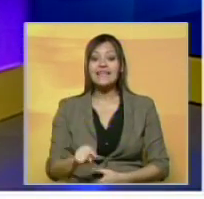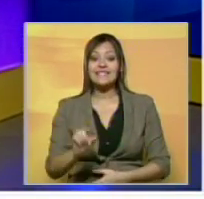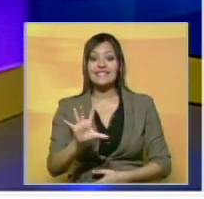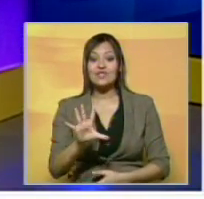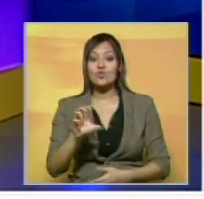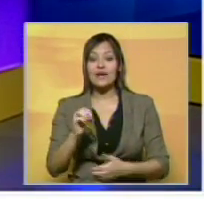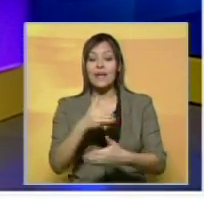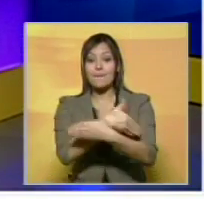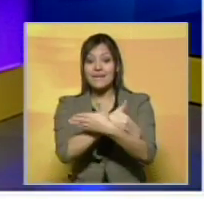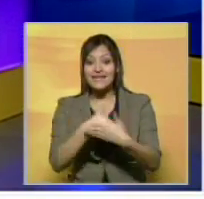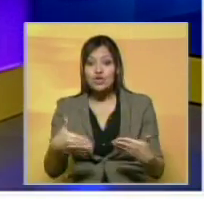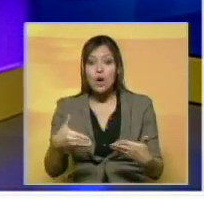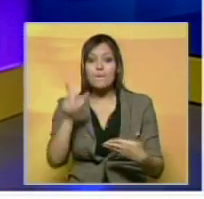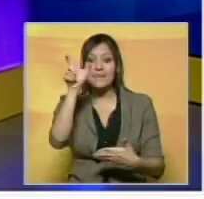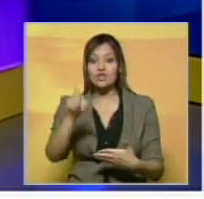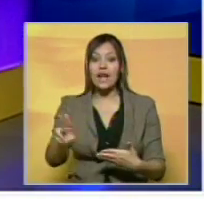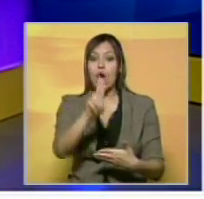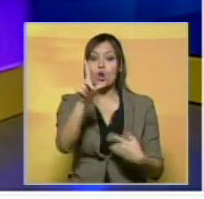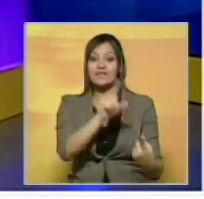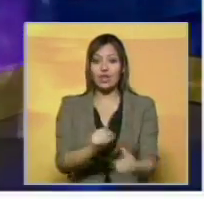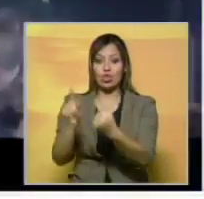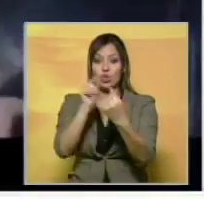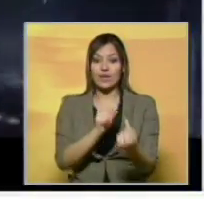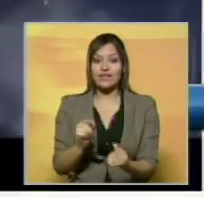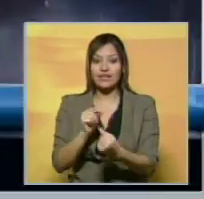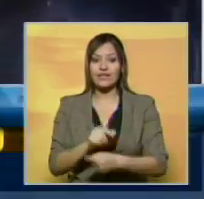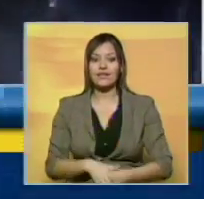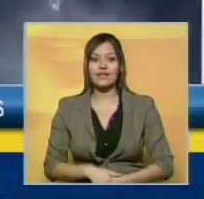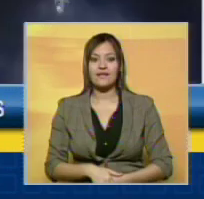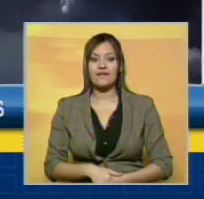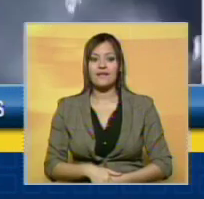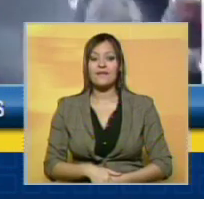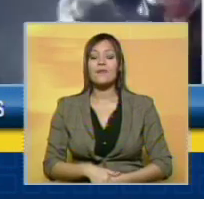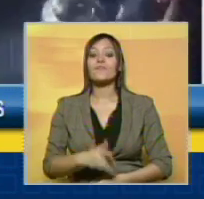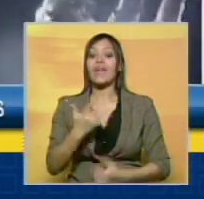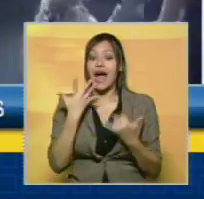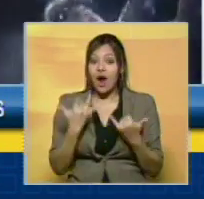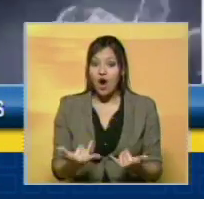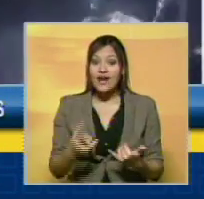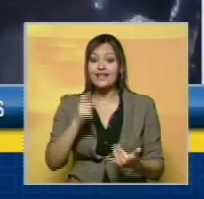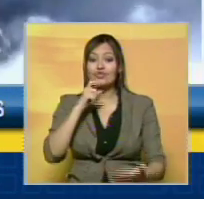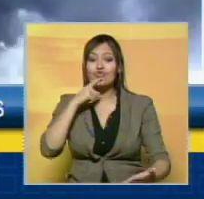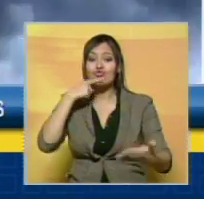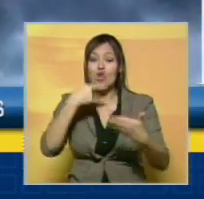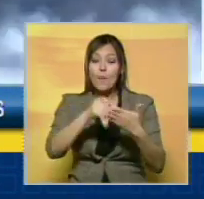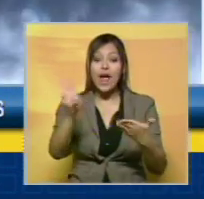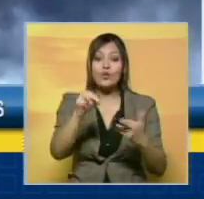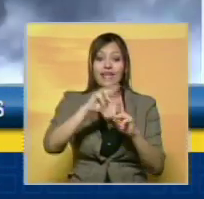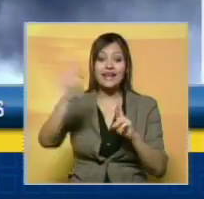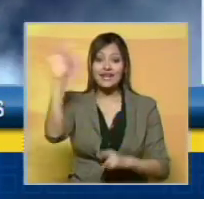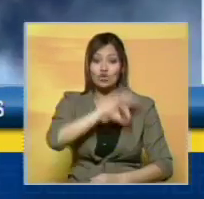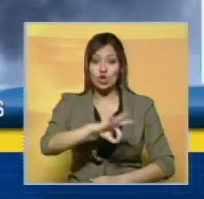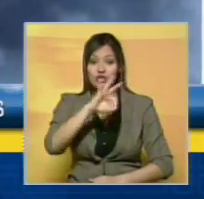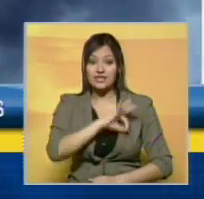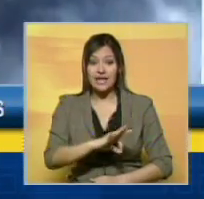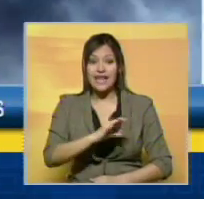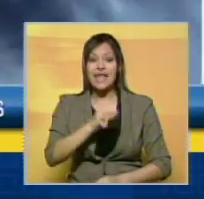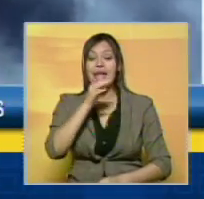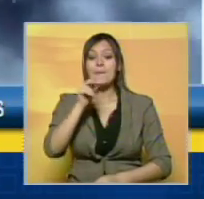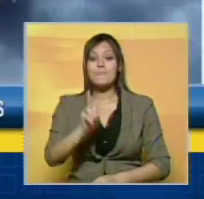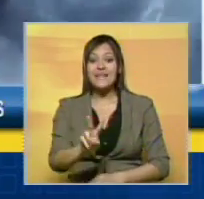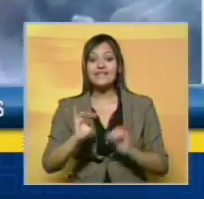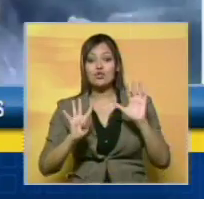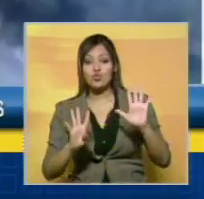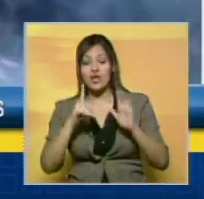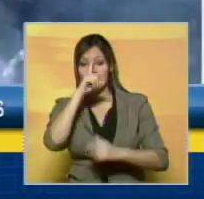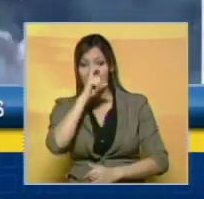50 millones de seguidores en su cuenta de Twitter. Twitter Counter, que da las cifras de uso de la red social, estimó que la cantante de